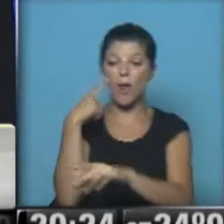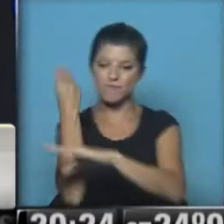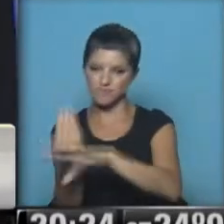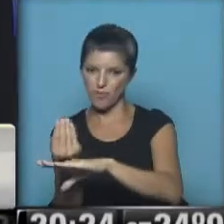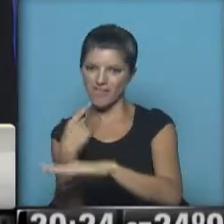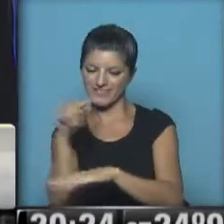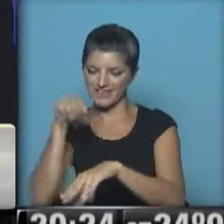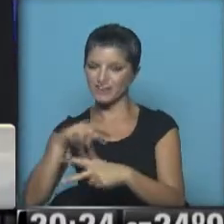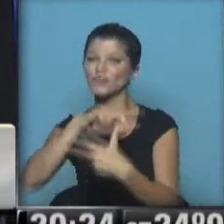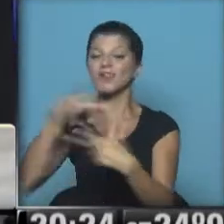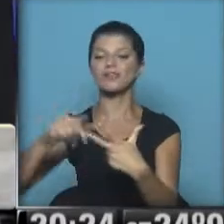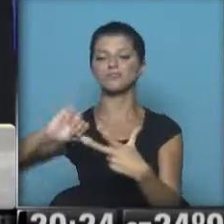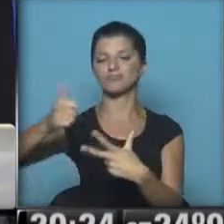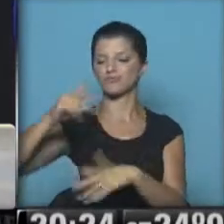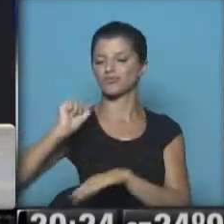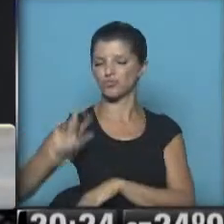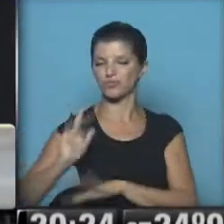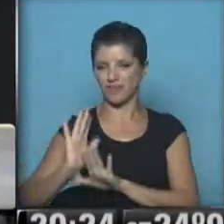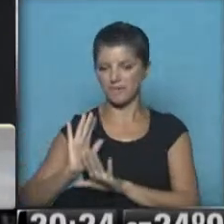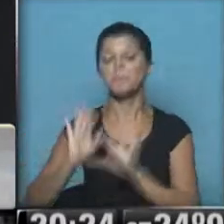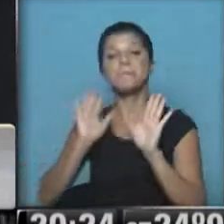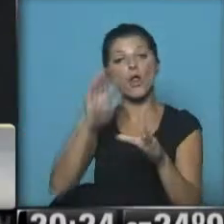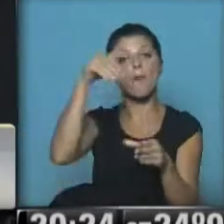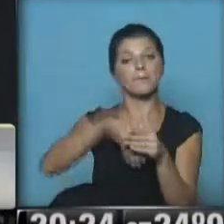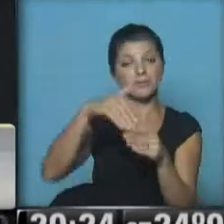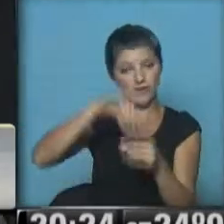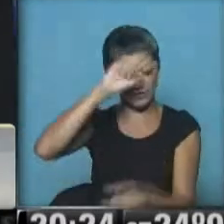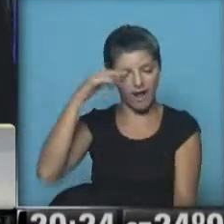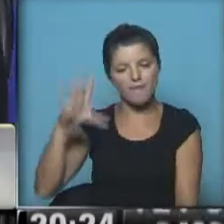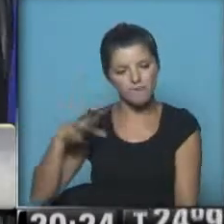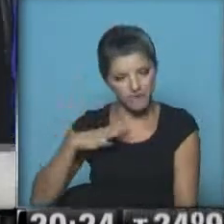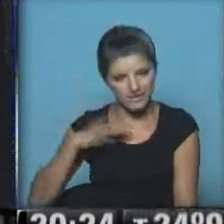una triple victoria. Para las elecciones nacionales, falta mucho, 2019.